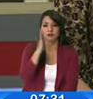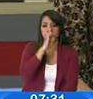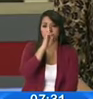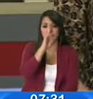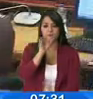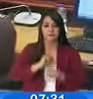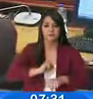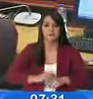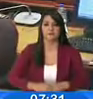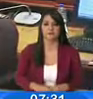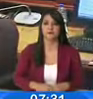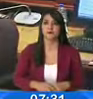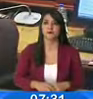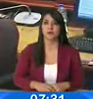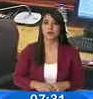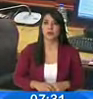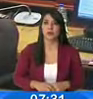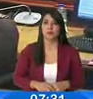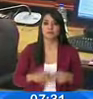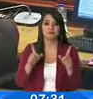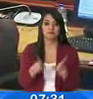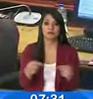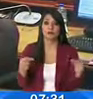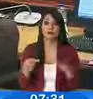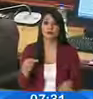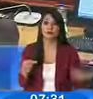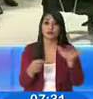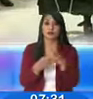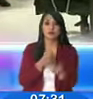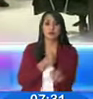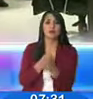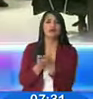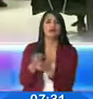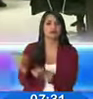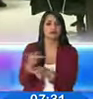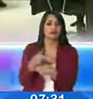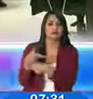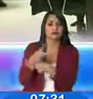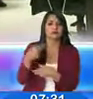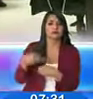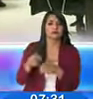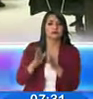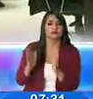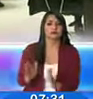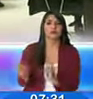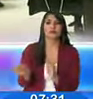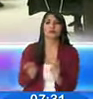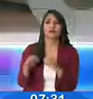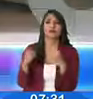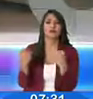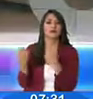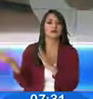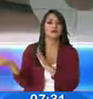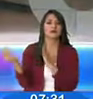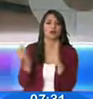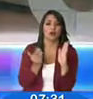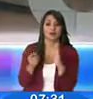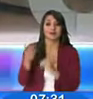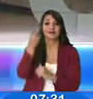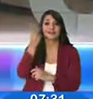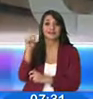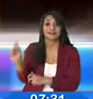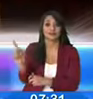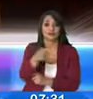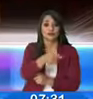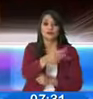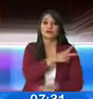honestidad. En sectores de oposición apoyan la decisión tomada por el Consejo de Participación Ciudadana Transitorio, que cesó en